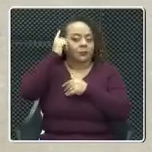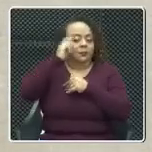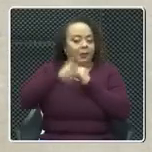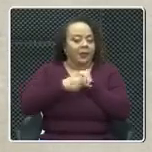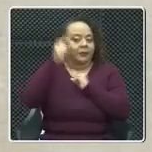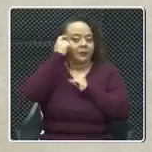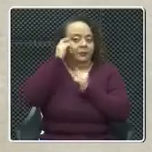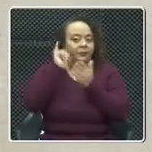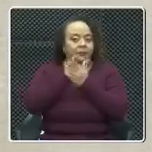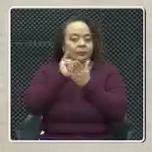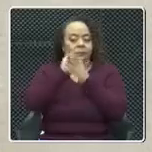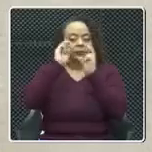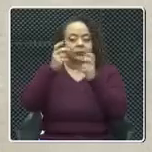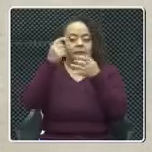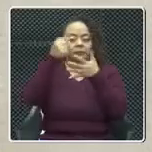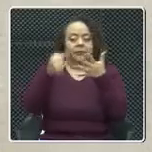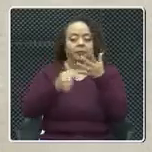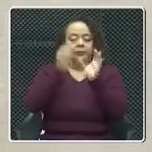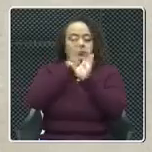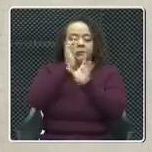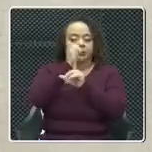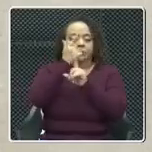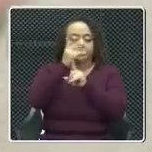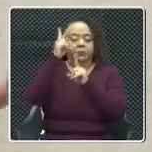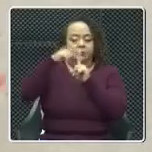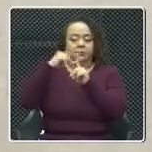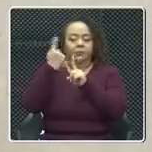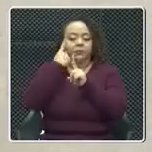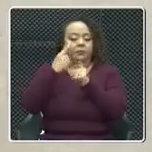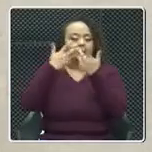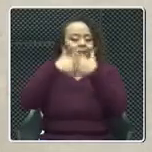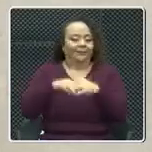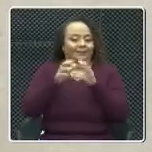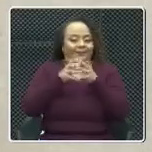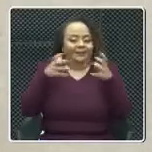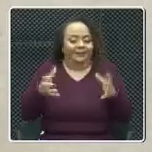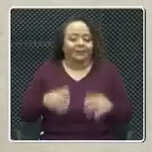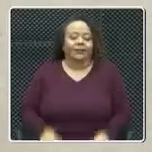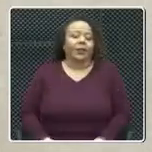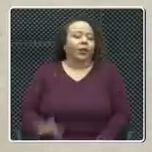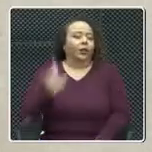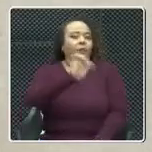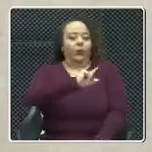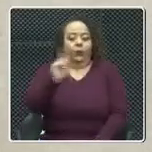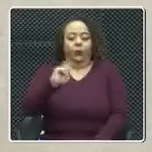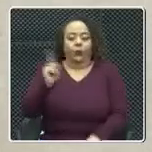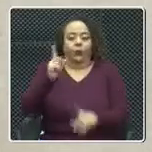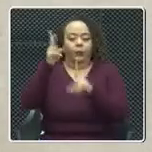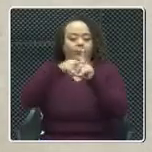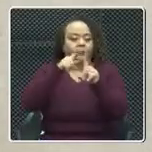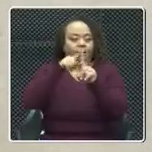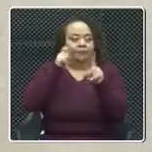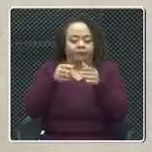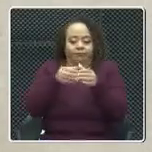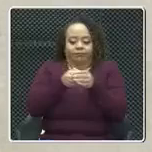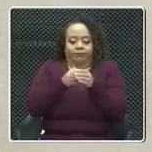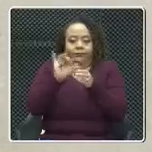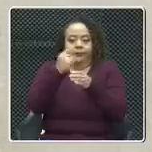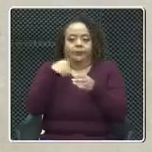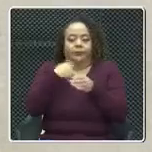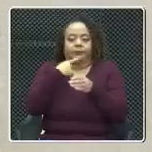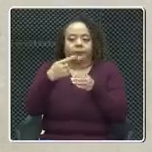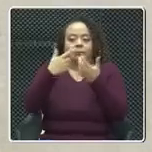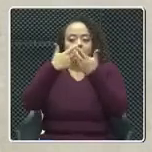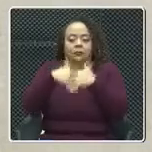este tema de factores aplica solo para empresas grandes, no. ¿Verdad? O sea, no, aplica desde lo más pequeñito. Hemos claro, tenido, como le digo,